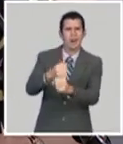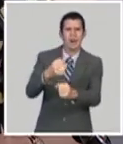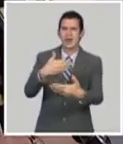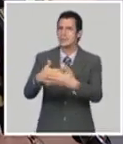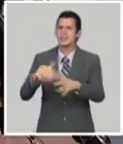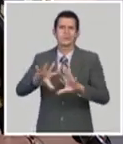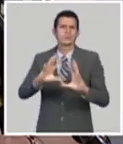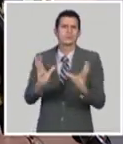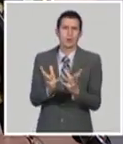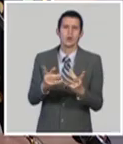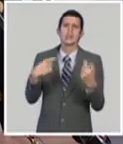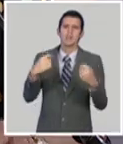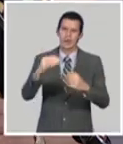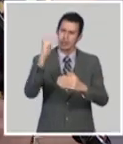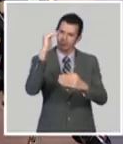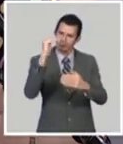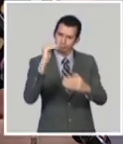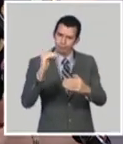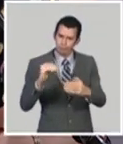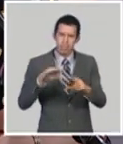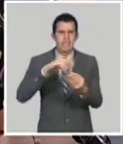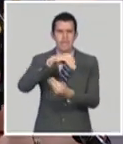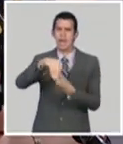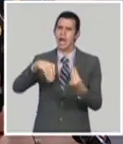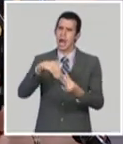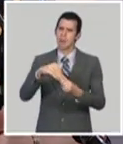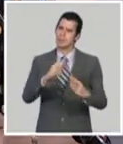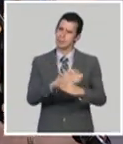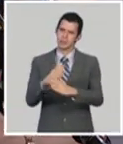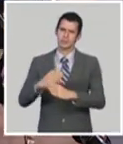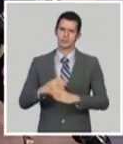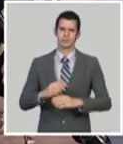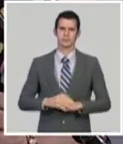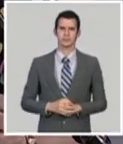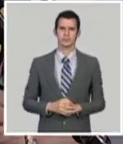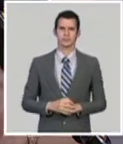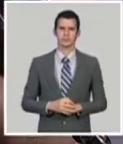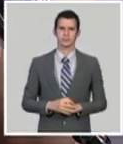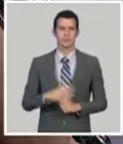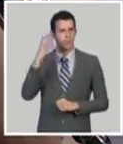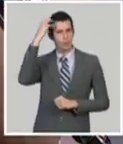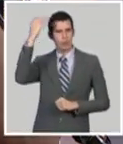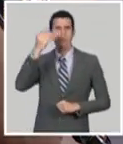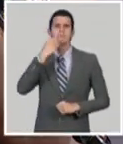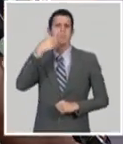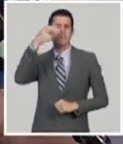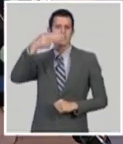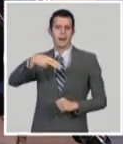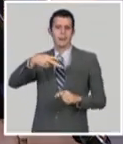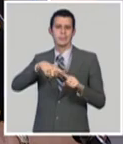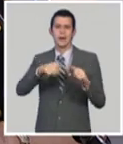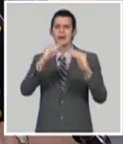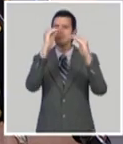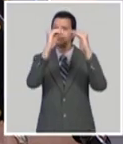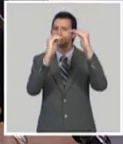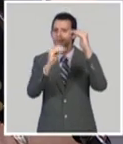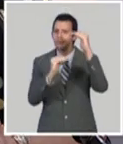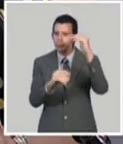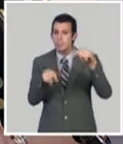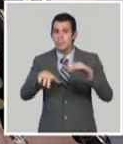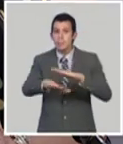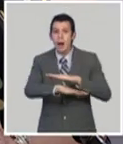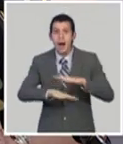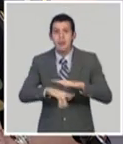conlleva una transformación pero hablando entonces de ajuste y a partir de la continuidad en los análisis